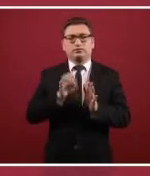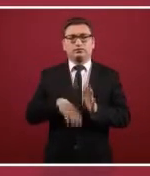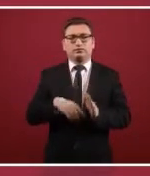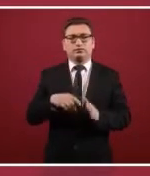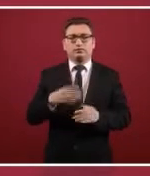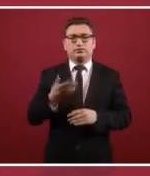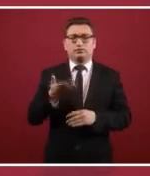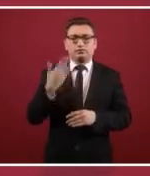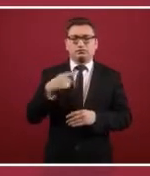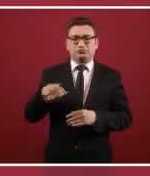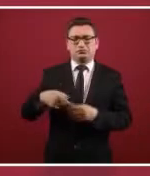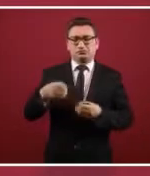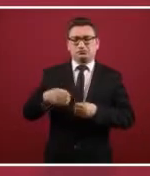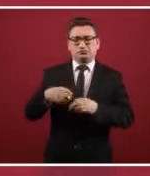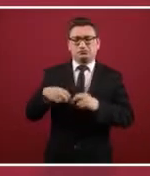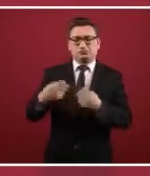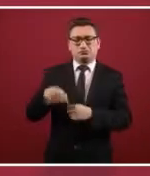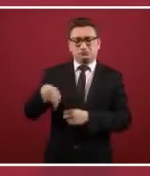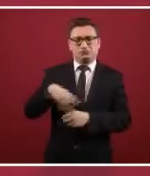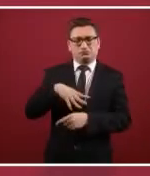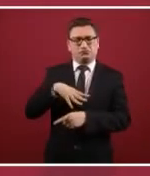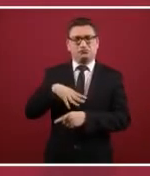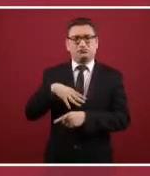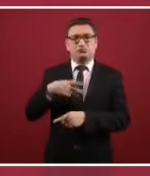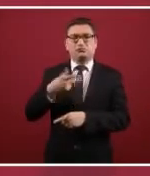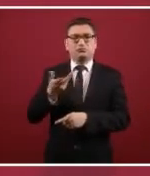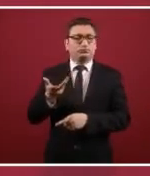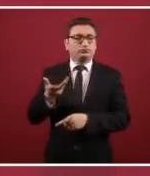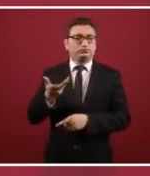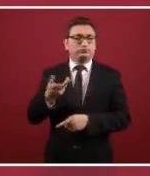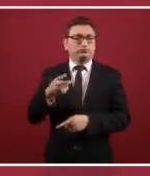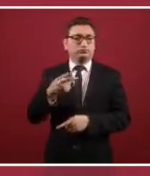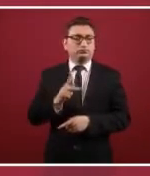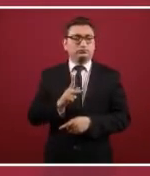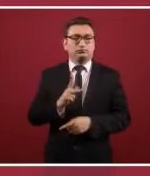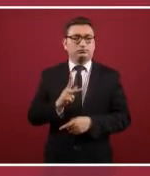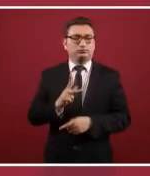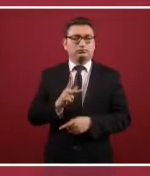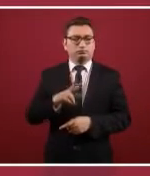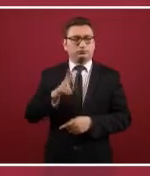existía la judicatura o ha existido y nunca